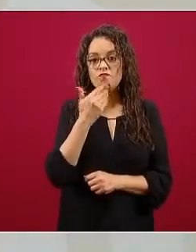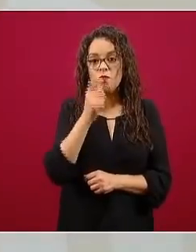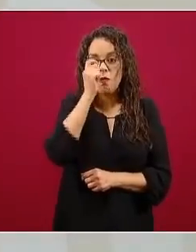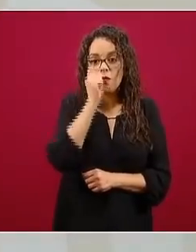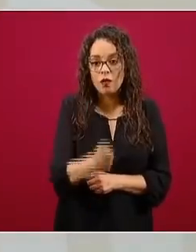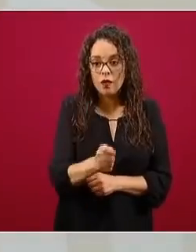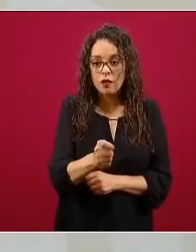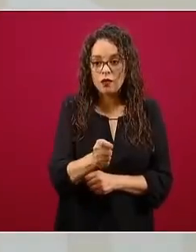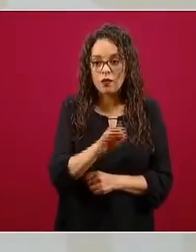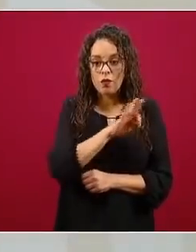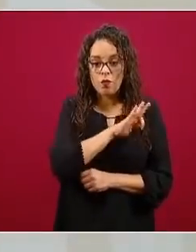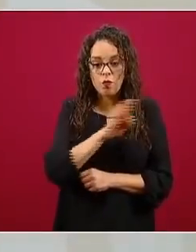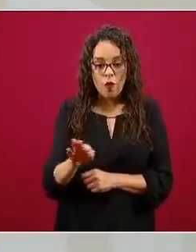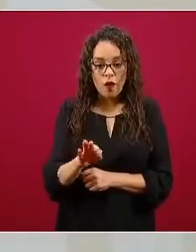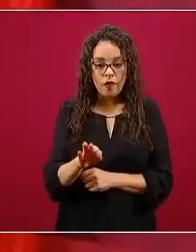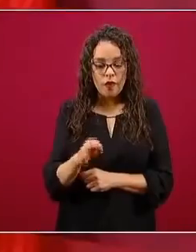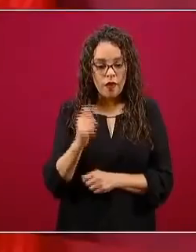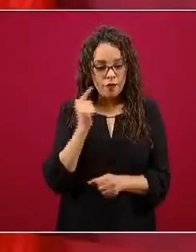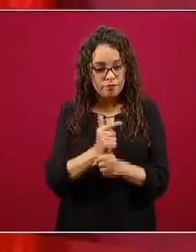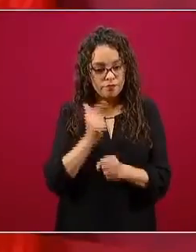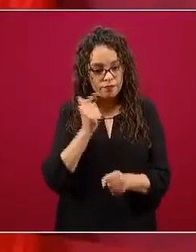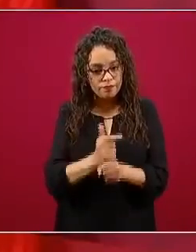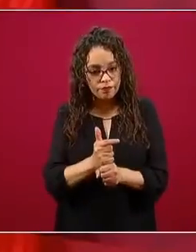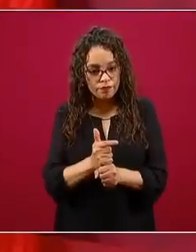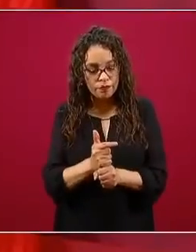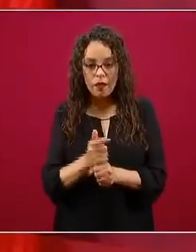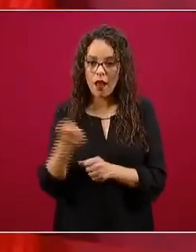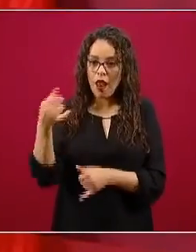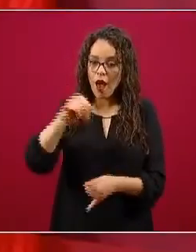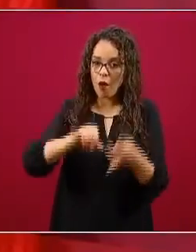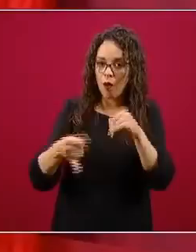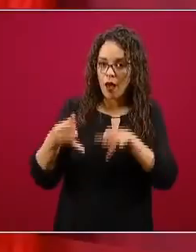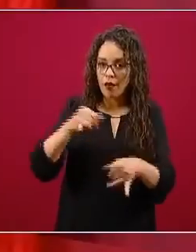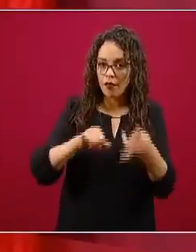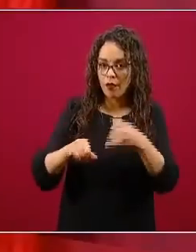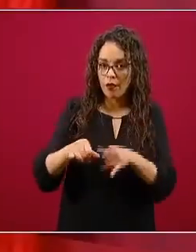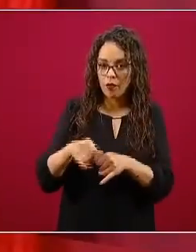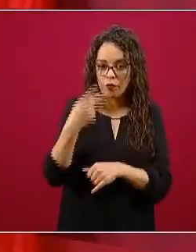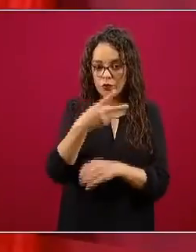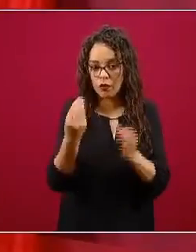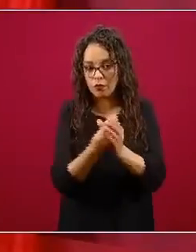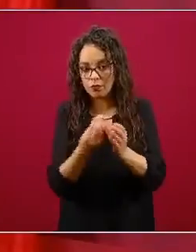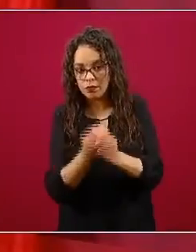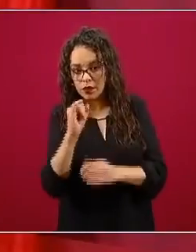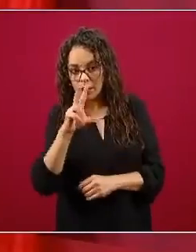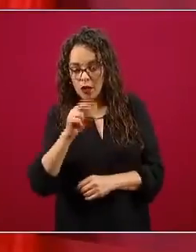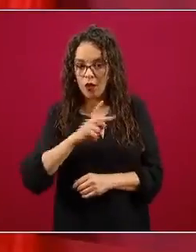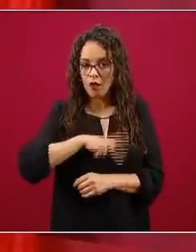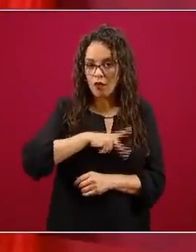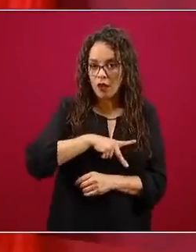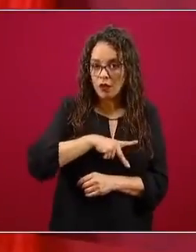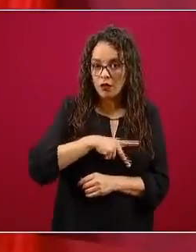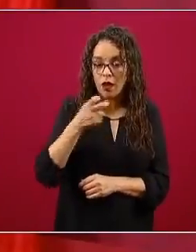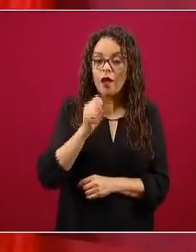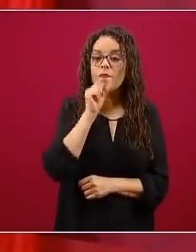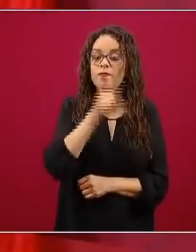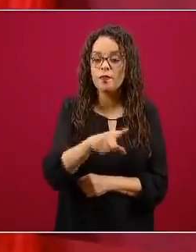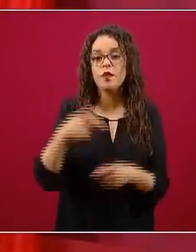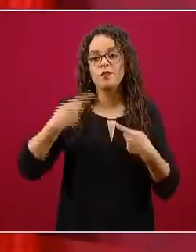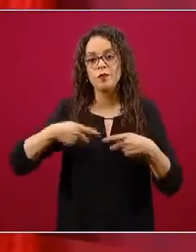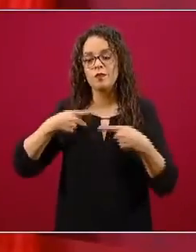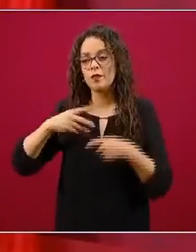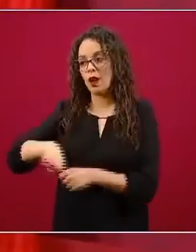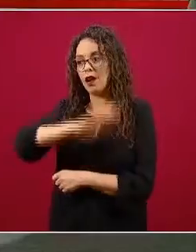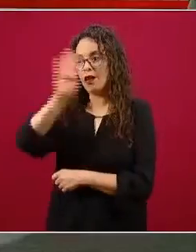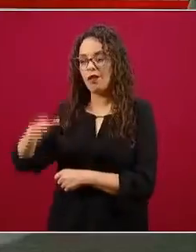diagnóstico del virus, para el diagnóstico por laboratorio. Esto incluye algunas personas que fallecen también en la casa,